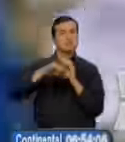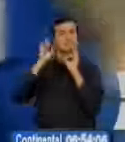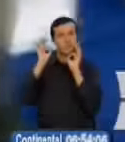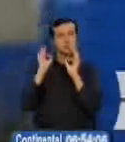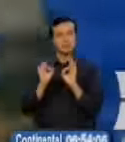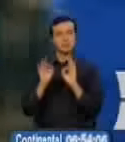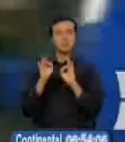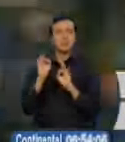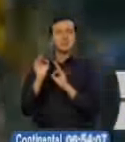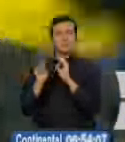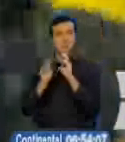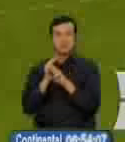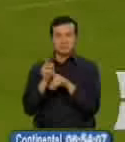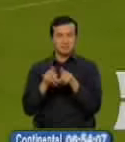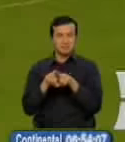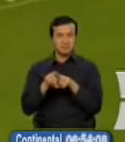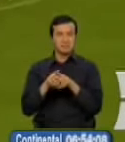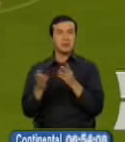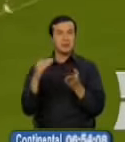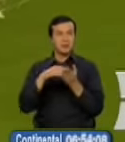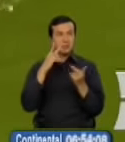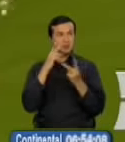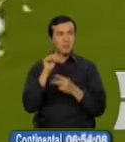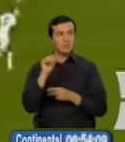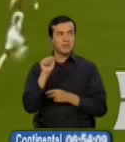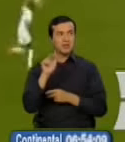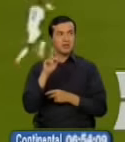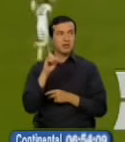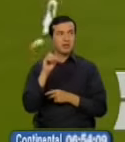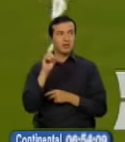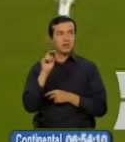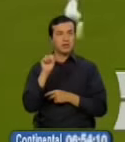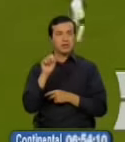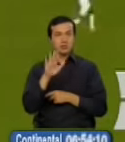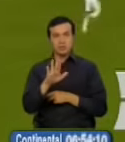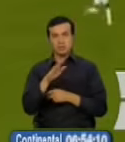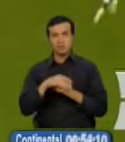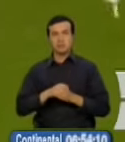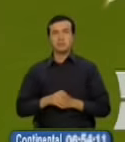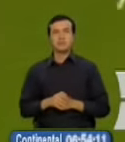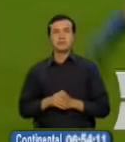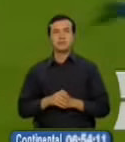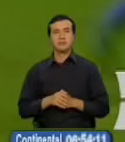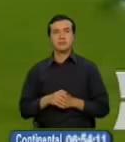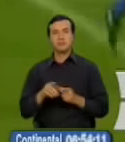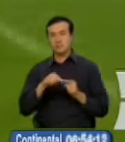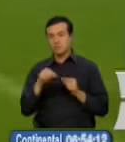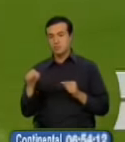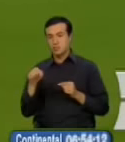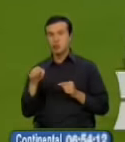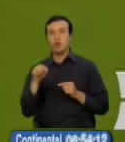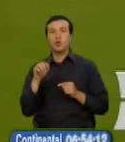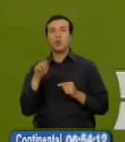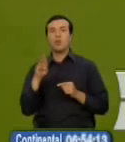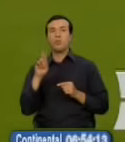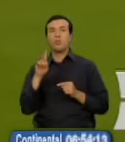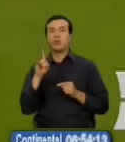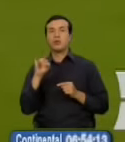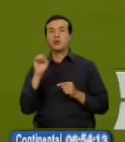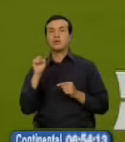eliminatoria mundialista. Ahí está otra vez Diego Armando Maradona, en una habilitación para Nicolás Burdizo, el